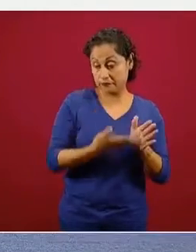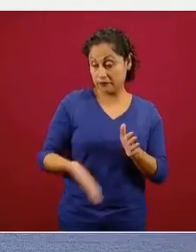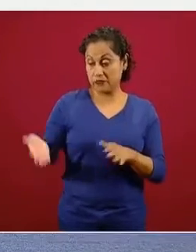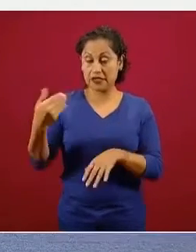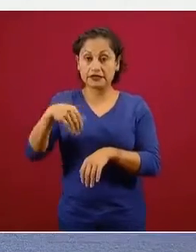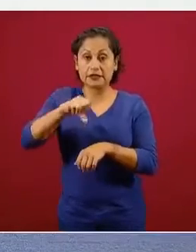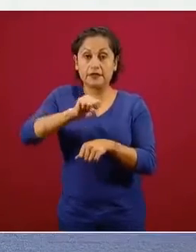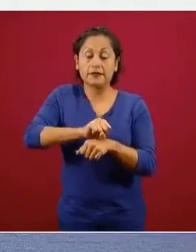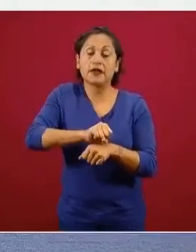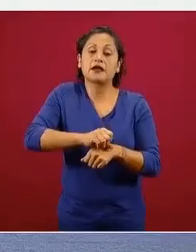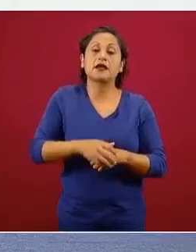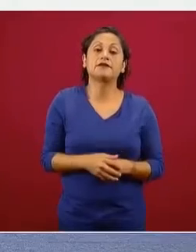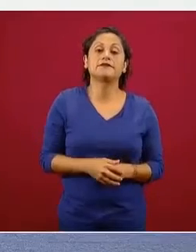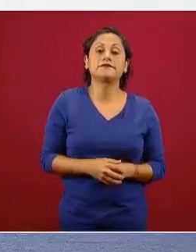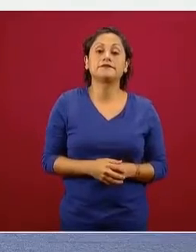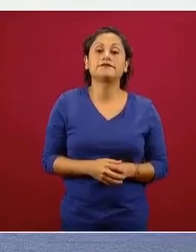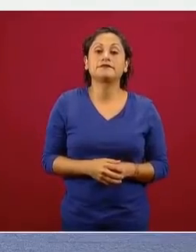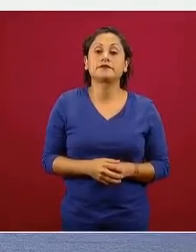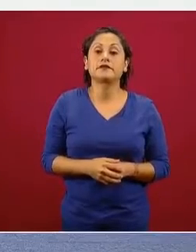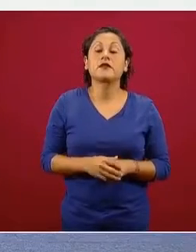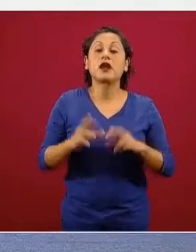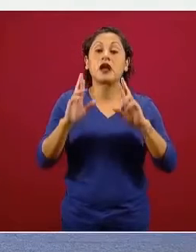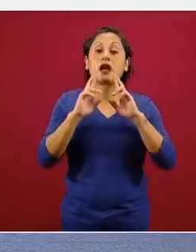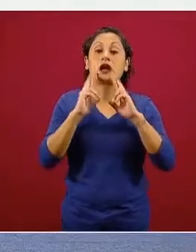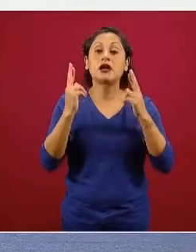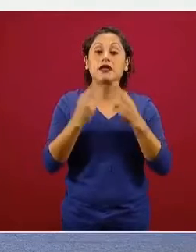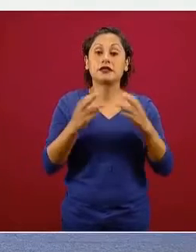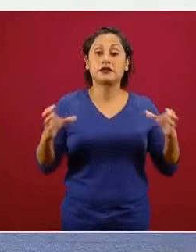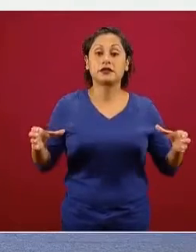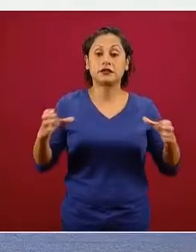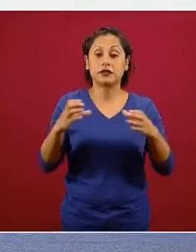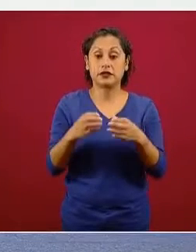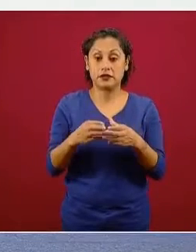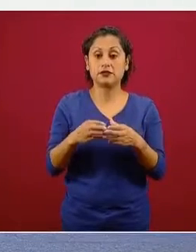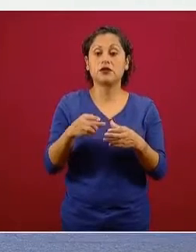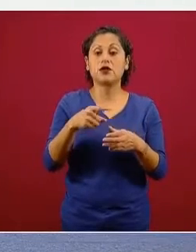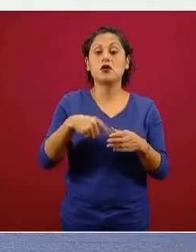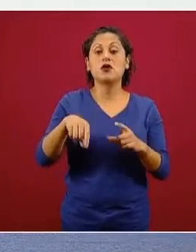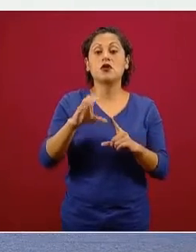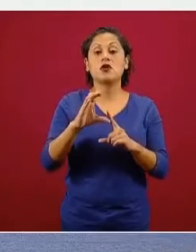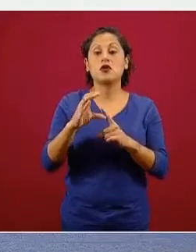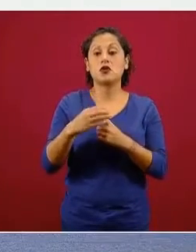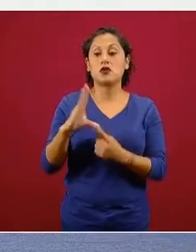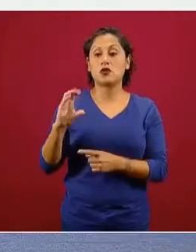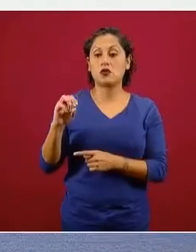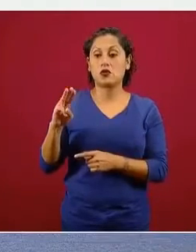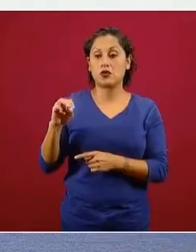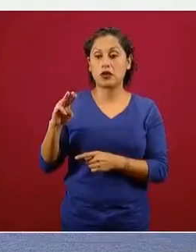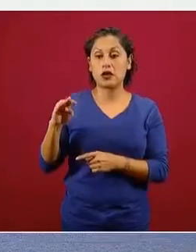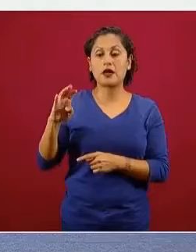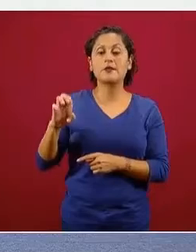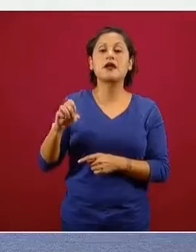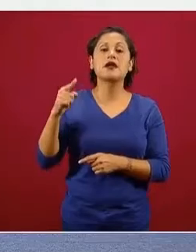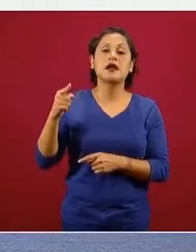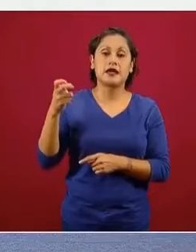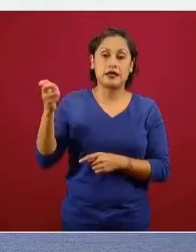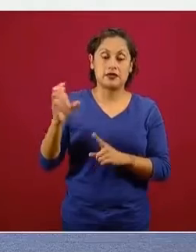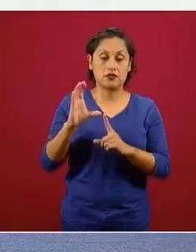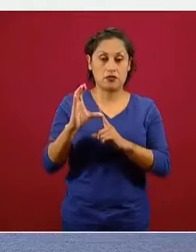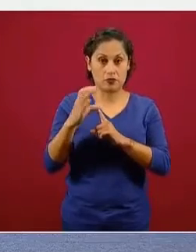se reunió el Comité Nacional de Vigilancia Epidemiológica, el CONAVE, Comité Nacional de Vigilancia